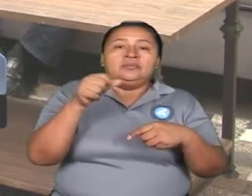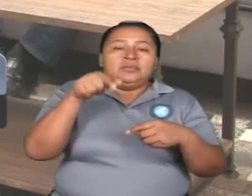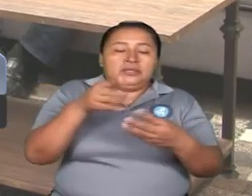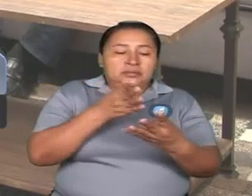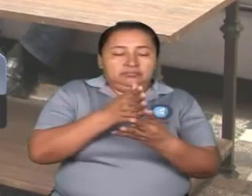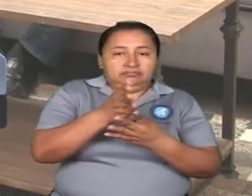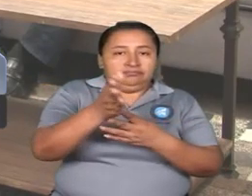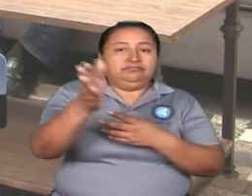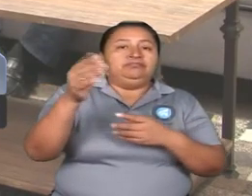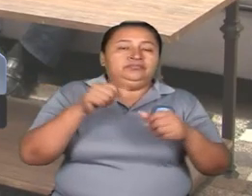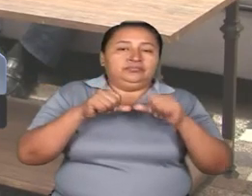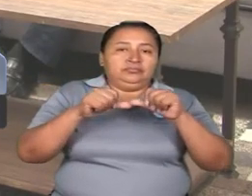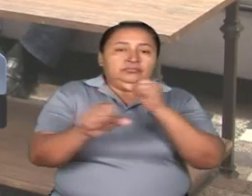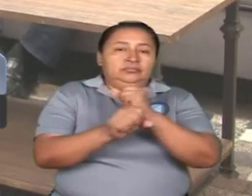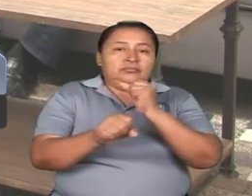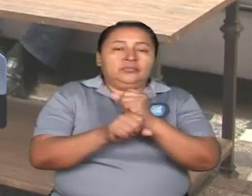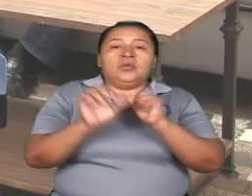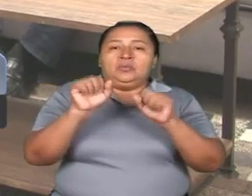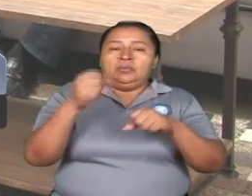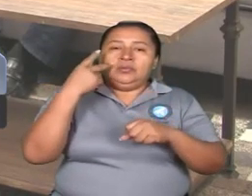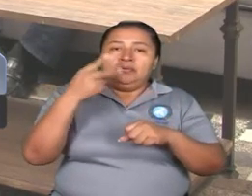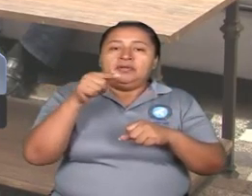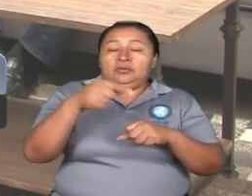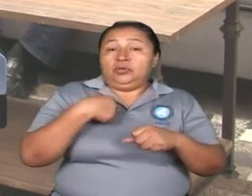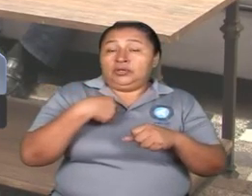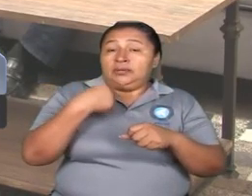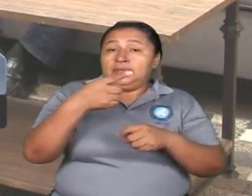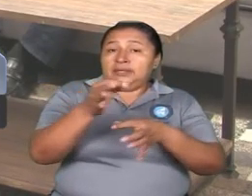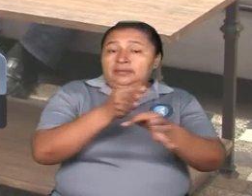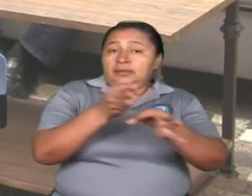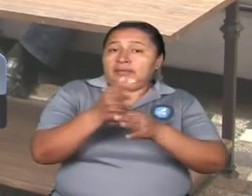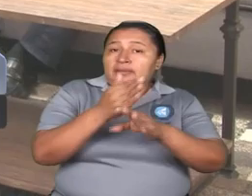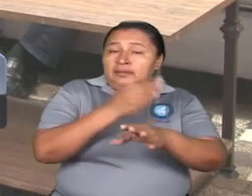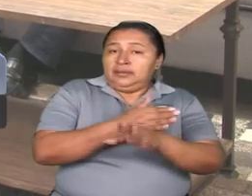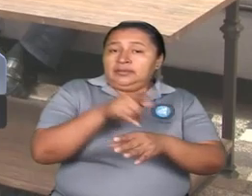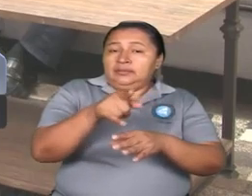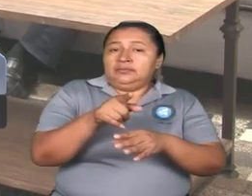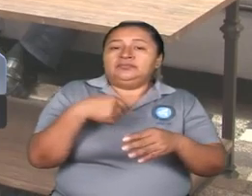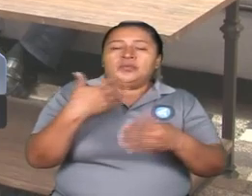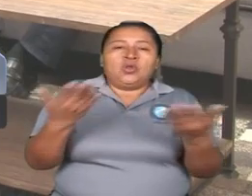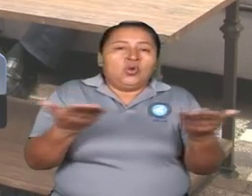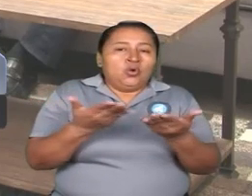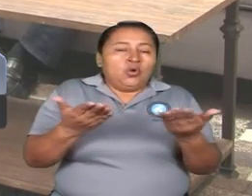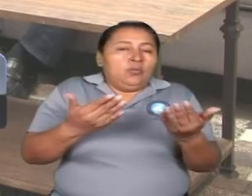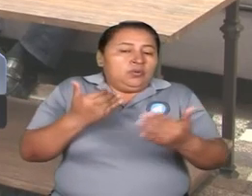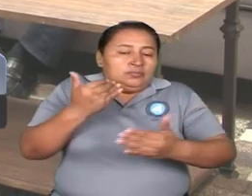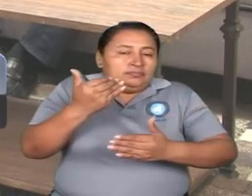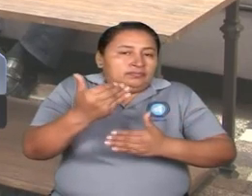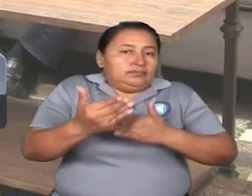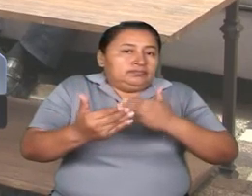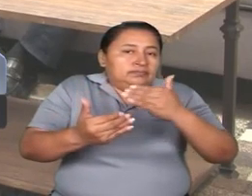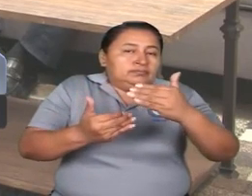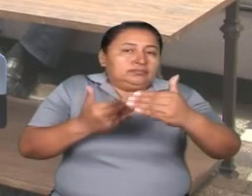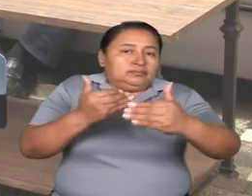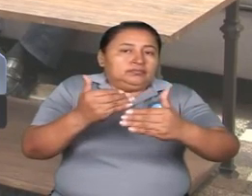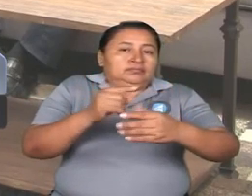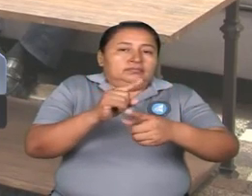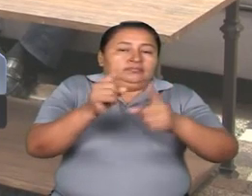continuidad, que lo hemos visto reflejado, como te explicaba hace unos minutos, en cómo ha evolucionado